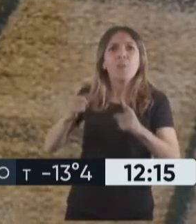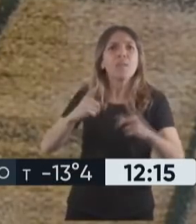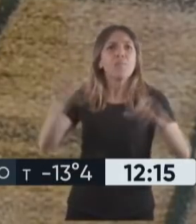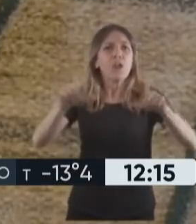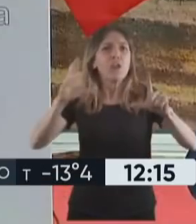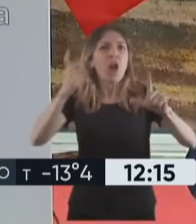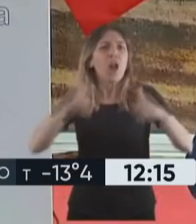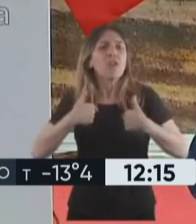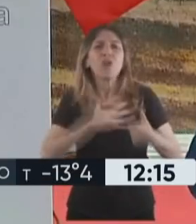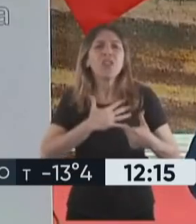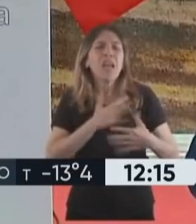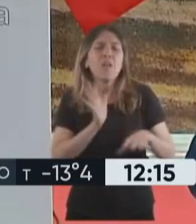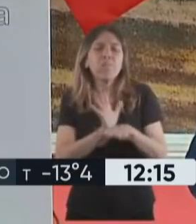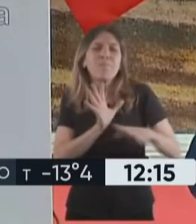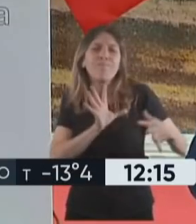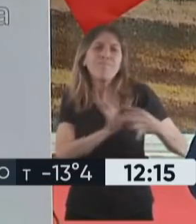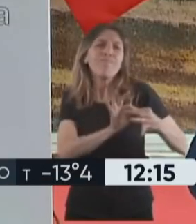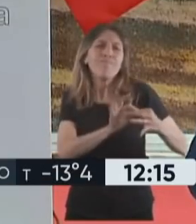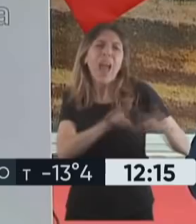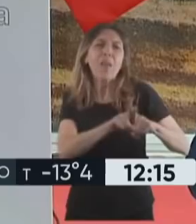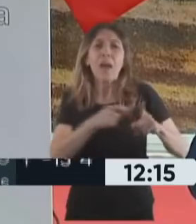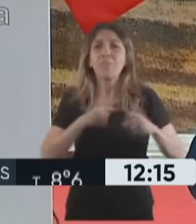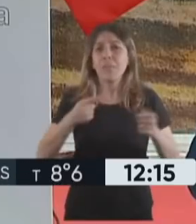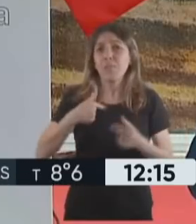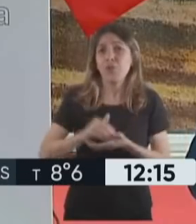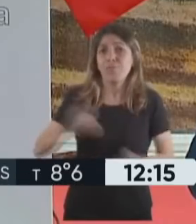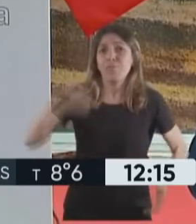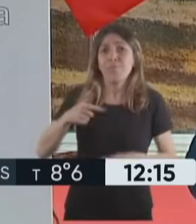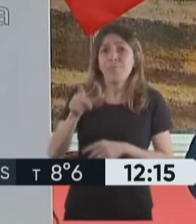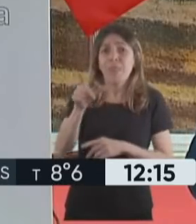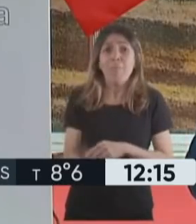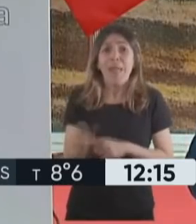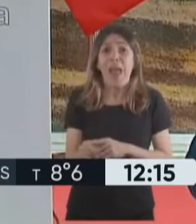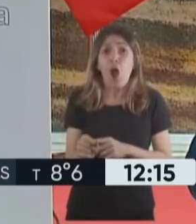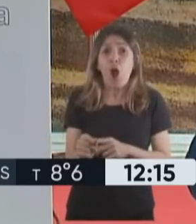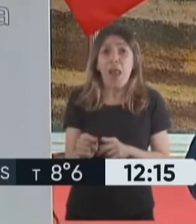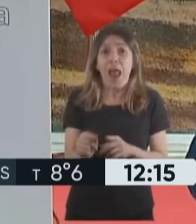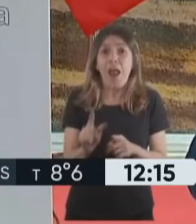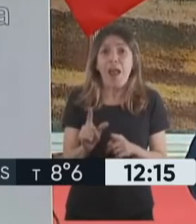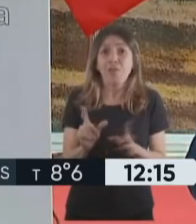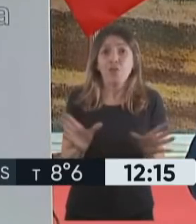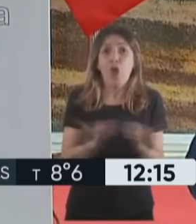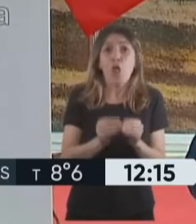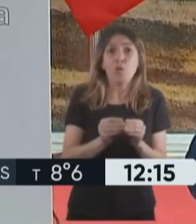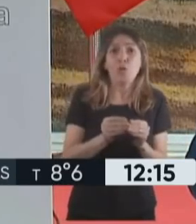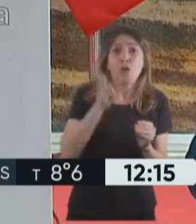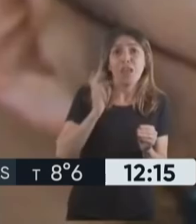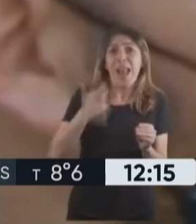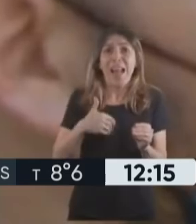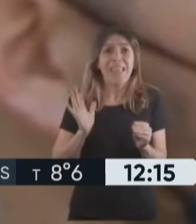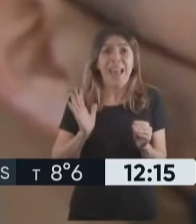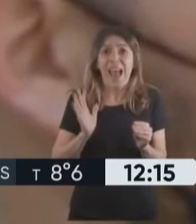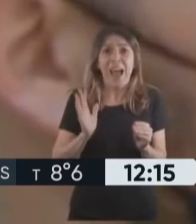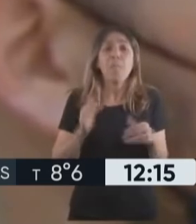profunda hermandad con el pueblo argentino me creí en la patagonia en la patagonia no hay fronteras y me parece tremendamente importante